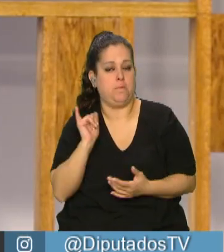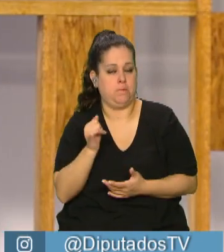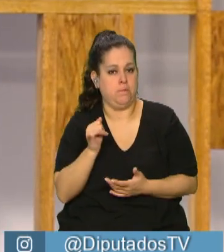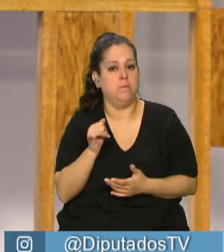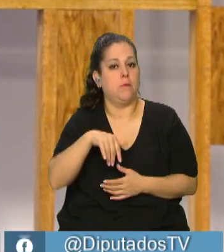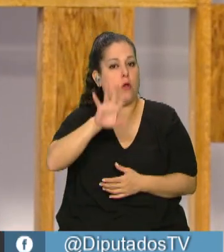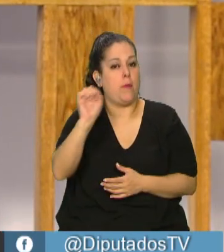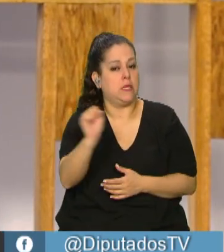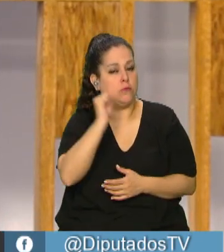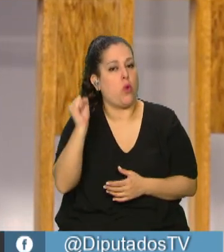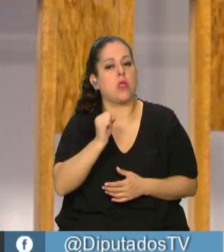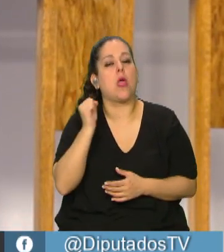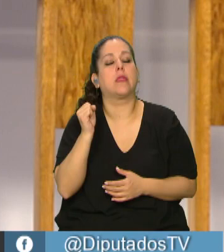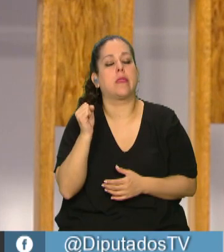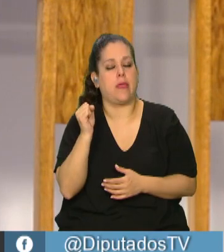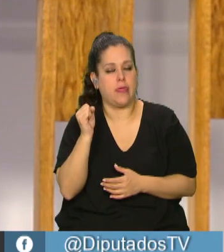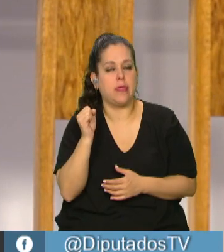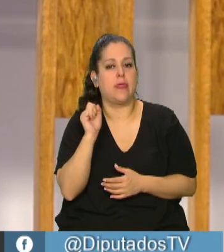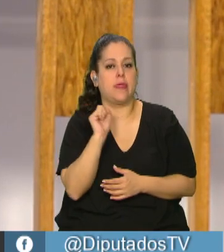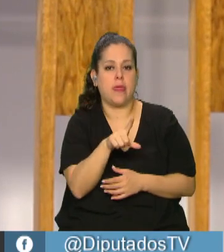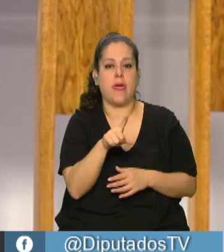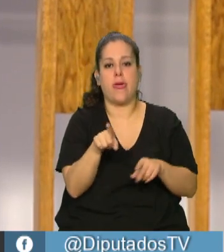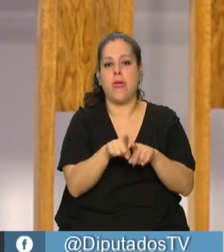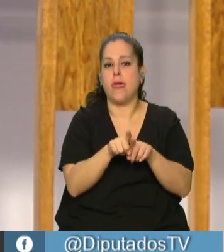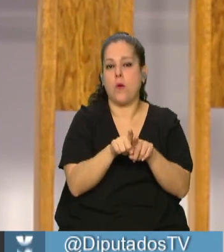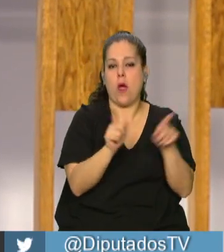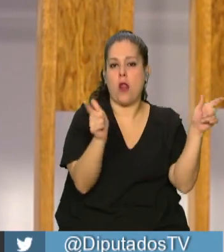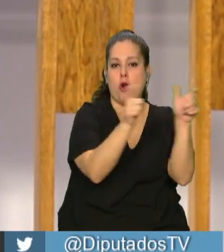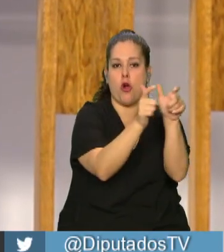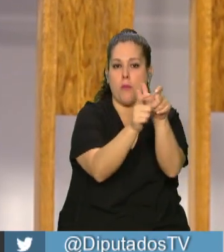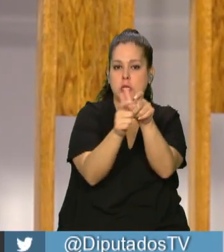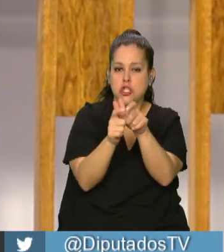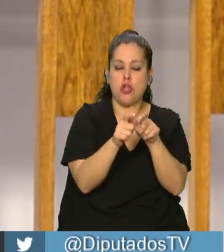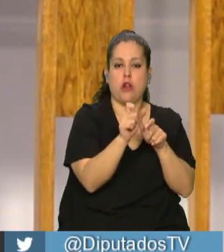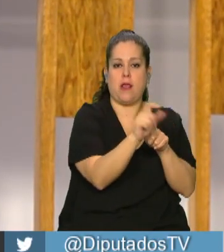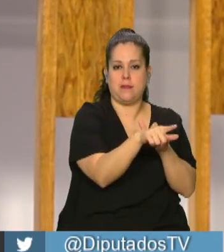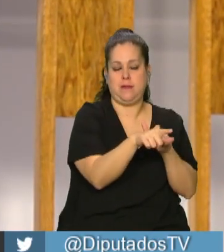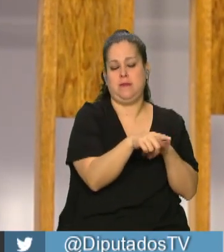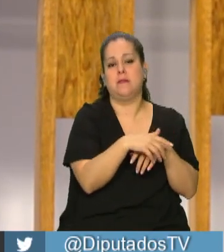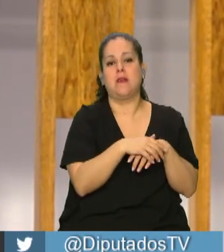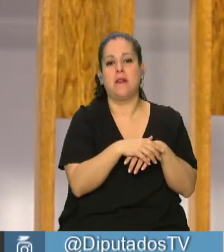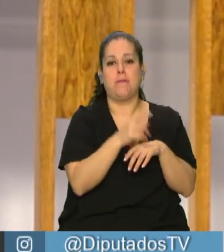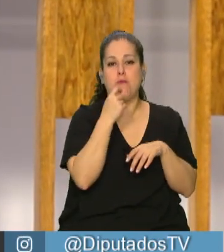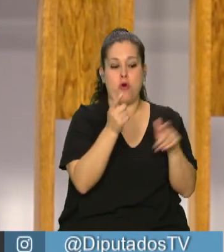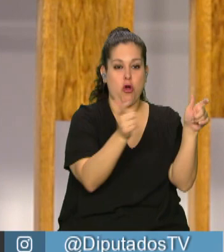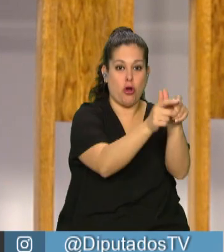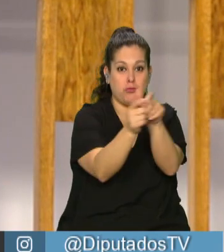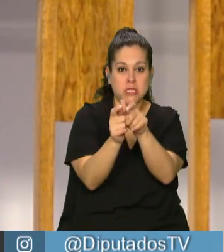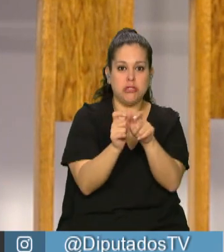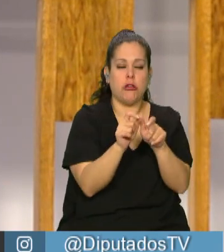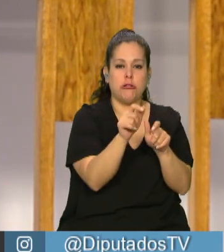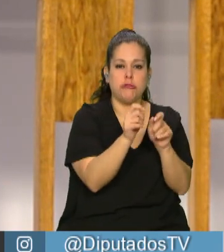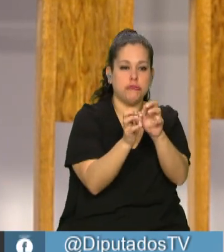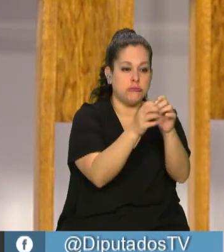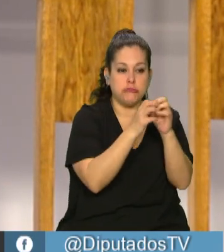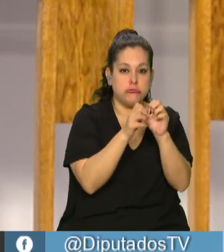lo importante de los plenarios, o sea, de la reunión de la Cámara, es que